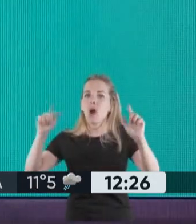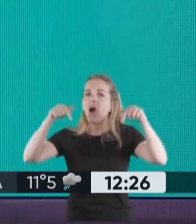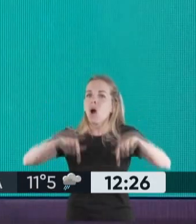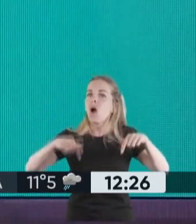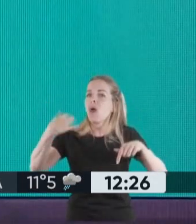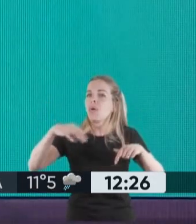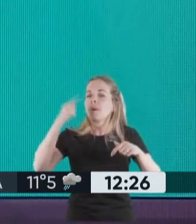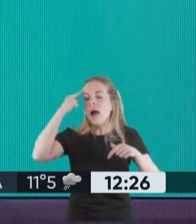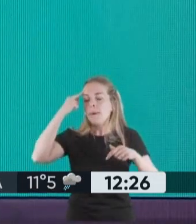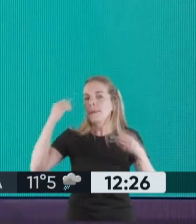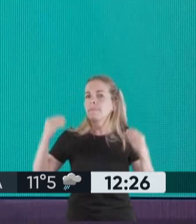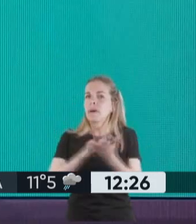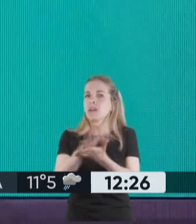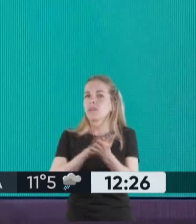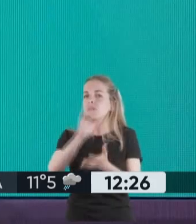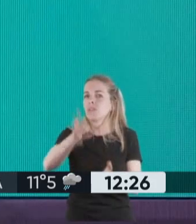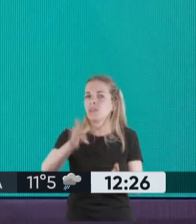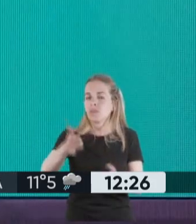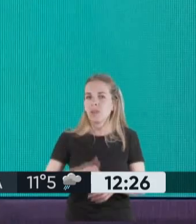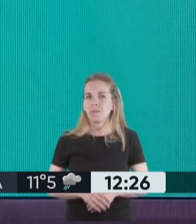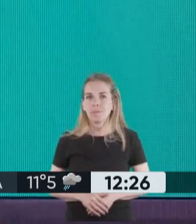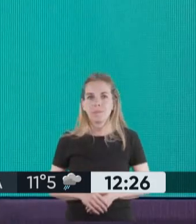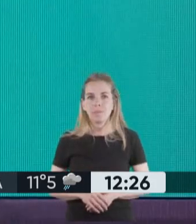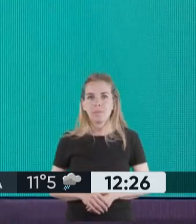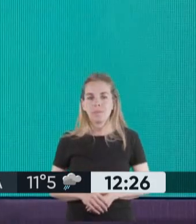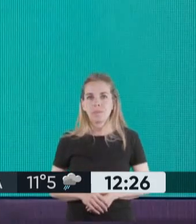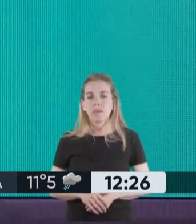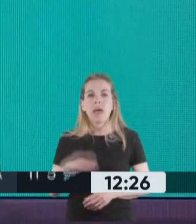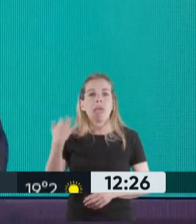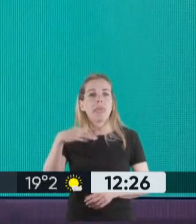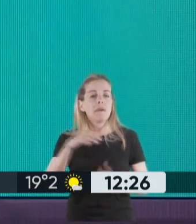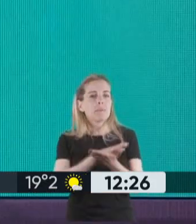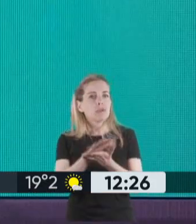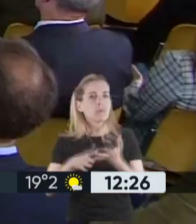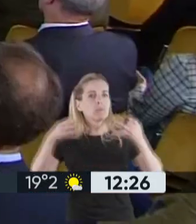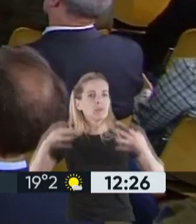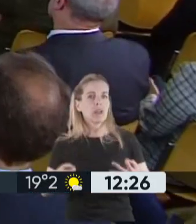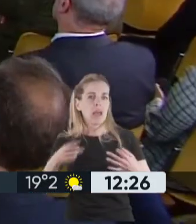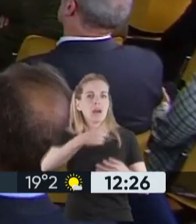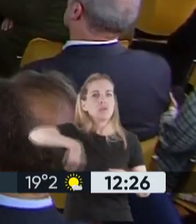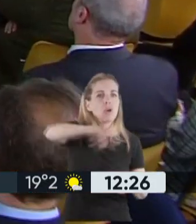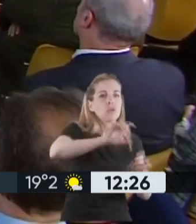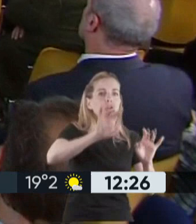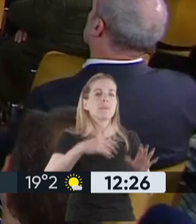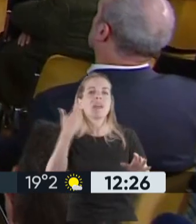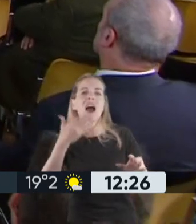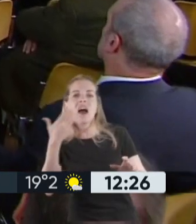hoy y debemos resolverlo. Y debemos resolverlo con seriedad, no solamente hablando.